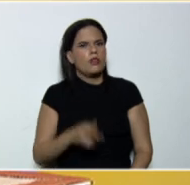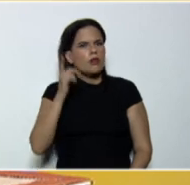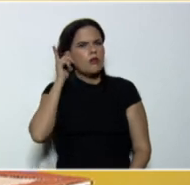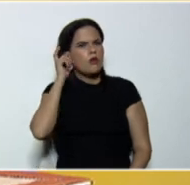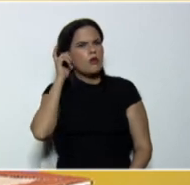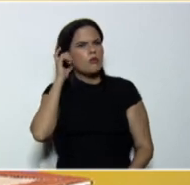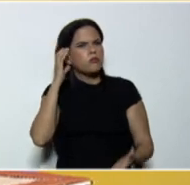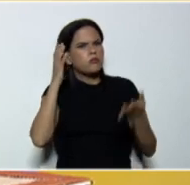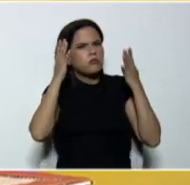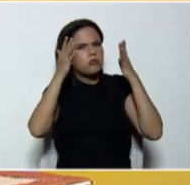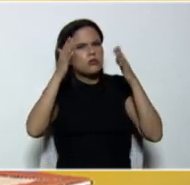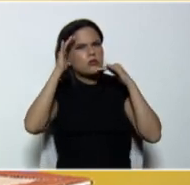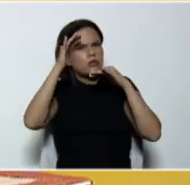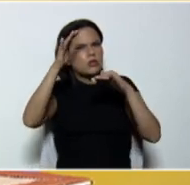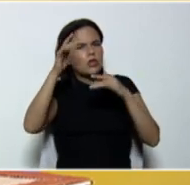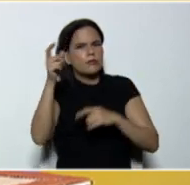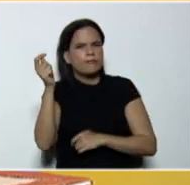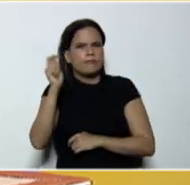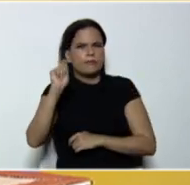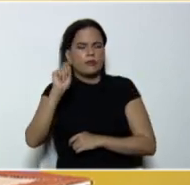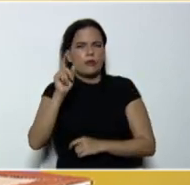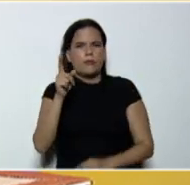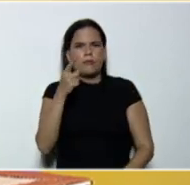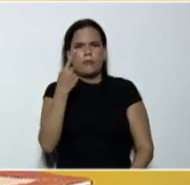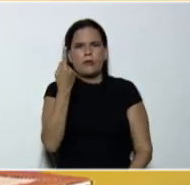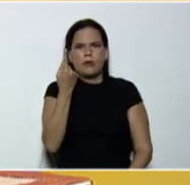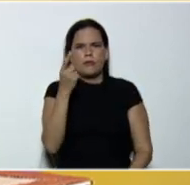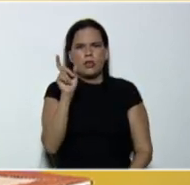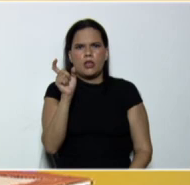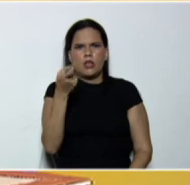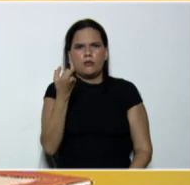atención las actividades para primer grado.